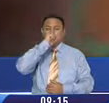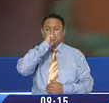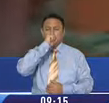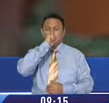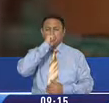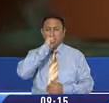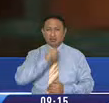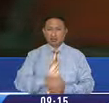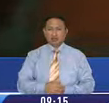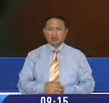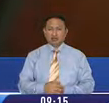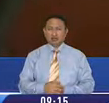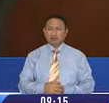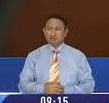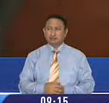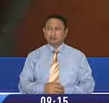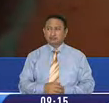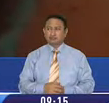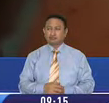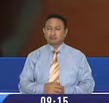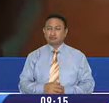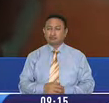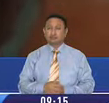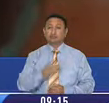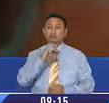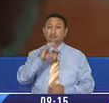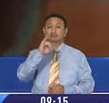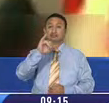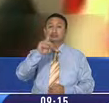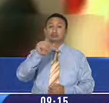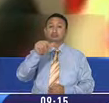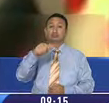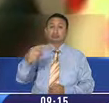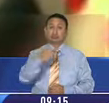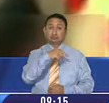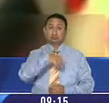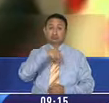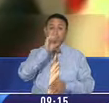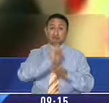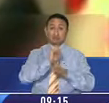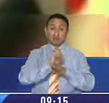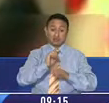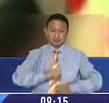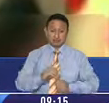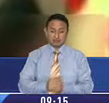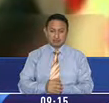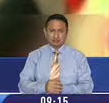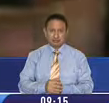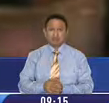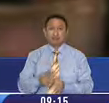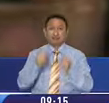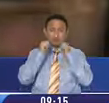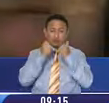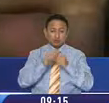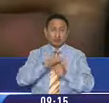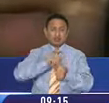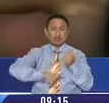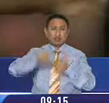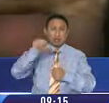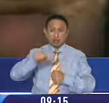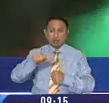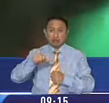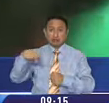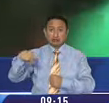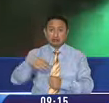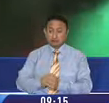bono, ninguna de esas ayudas. Como Cindy, de la provincia de Santa Elena, en el país existen cientos de abuelas y hermanas que se hicieron